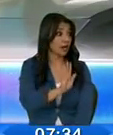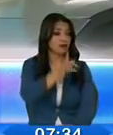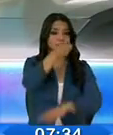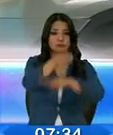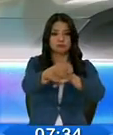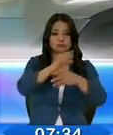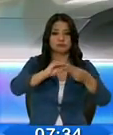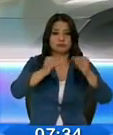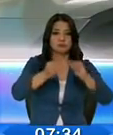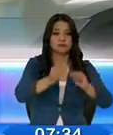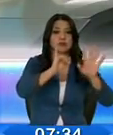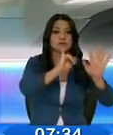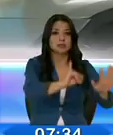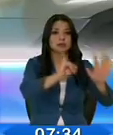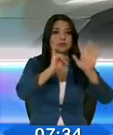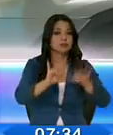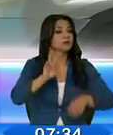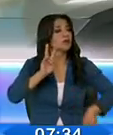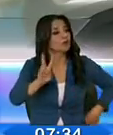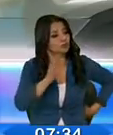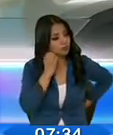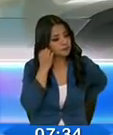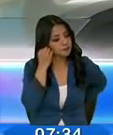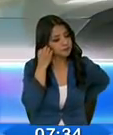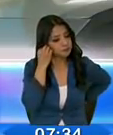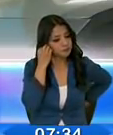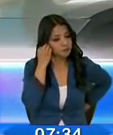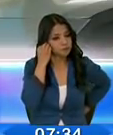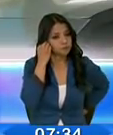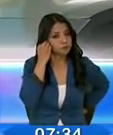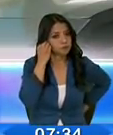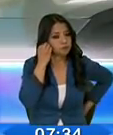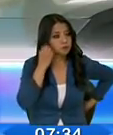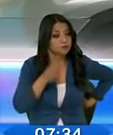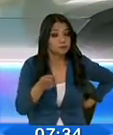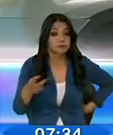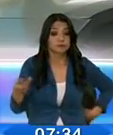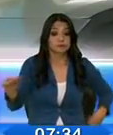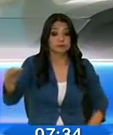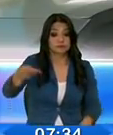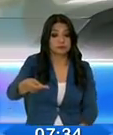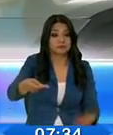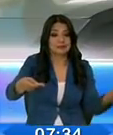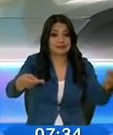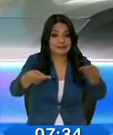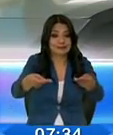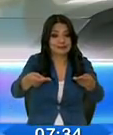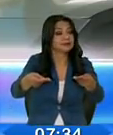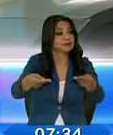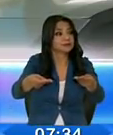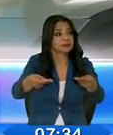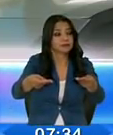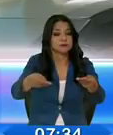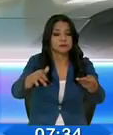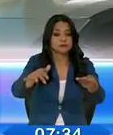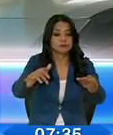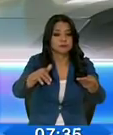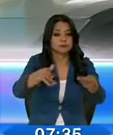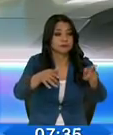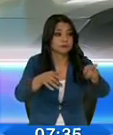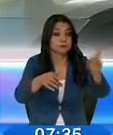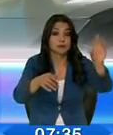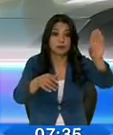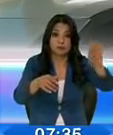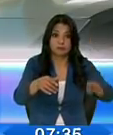decreto 662, por el cual se reduce la participación del